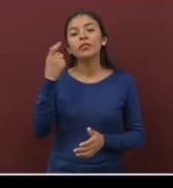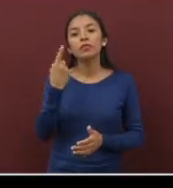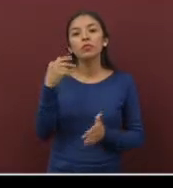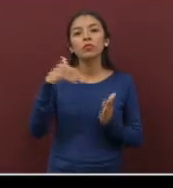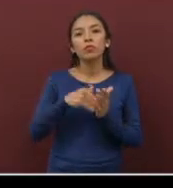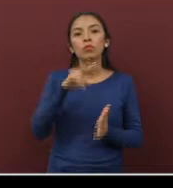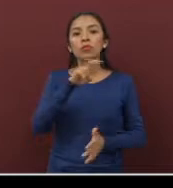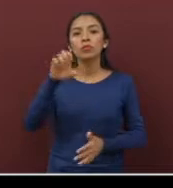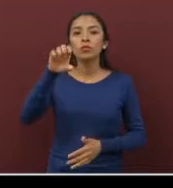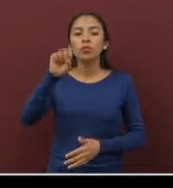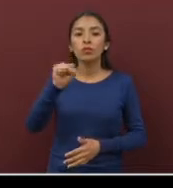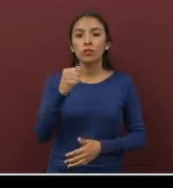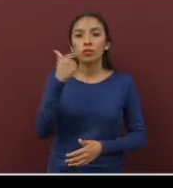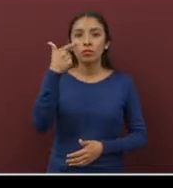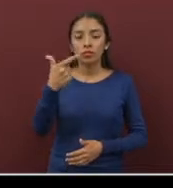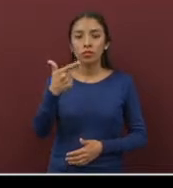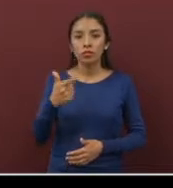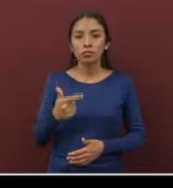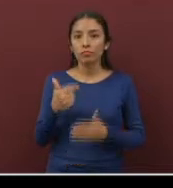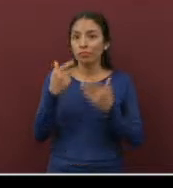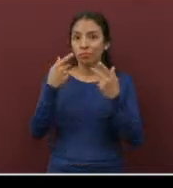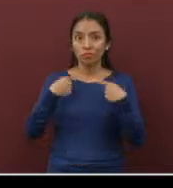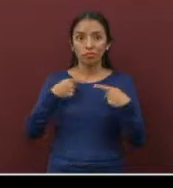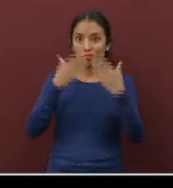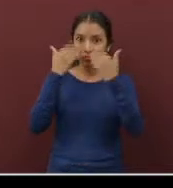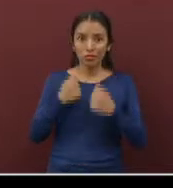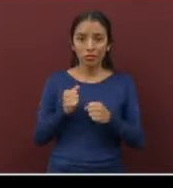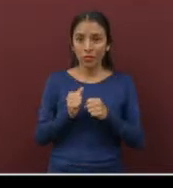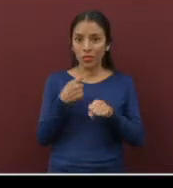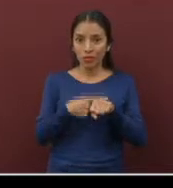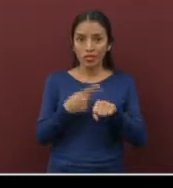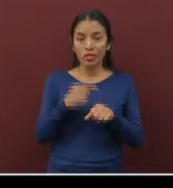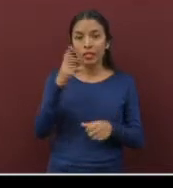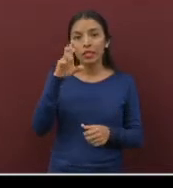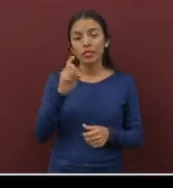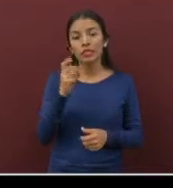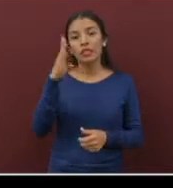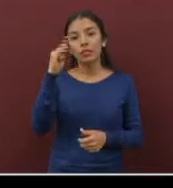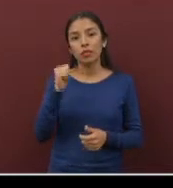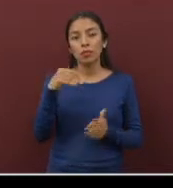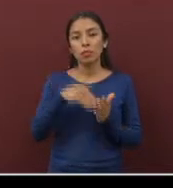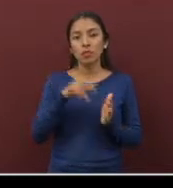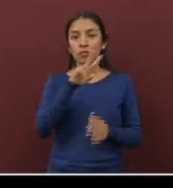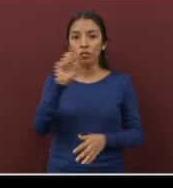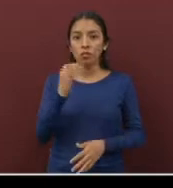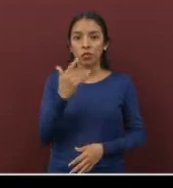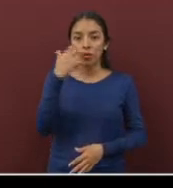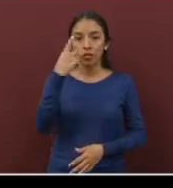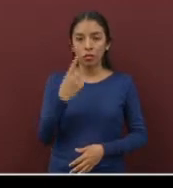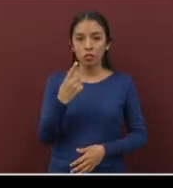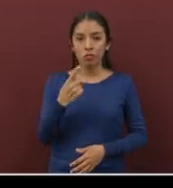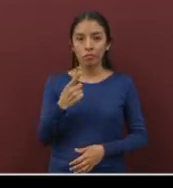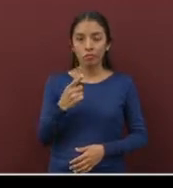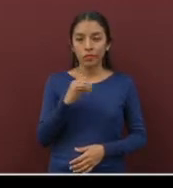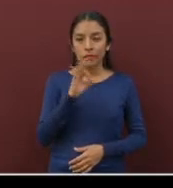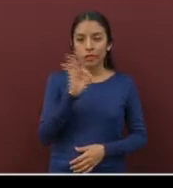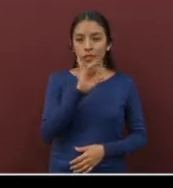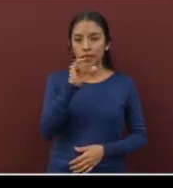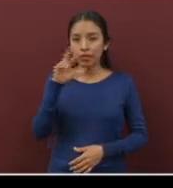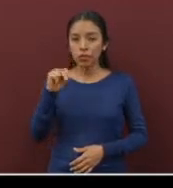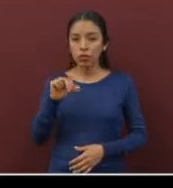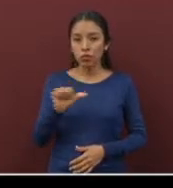267 con resultado negativo 39 mil 251 sospechosos 11 mil